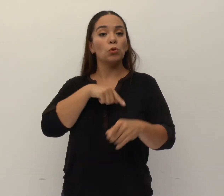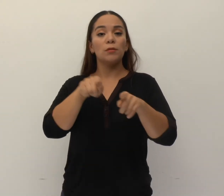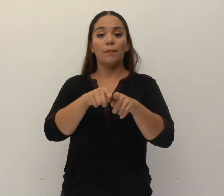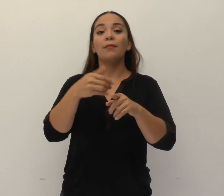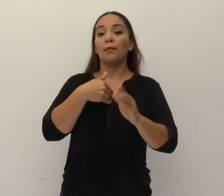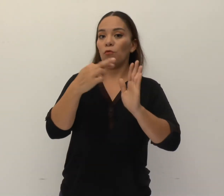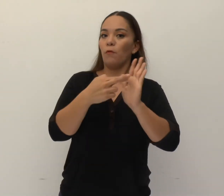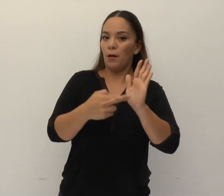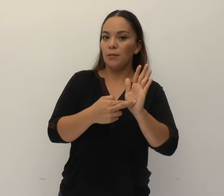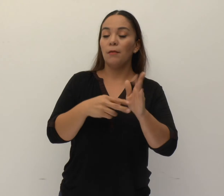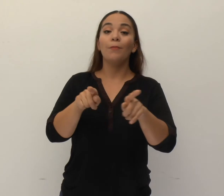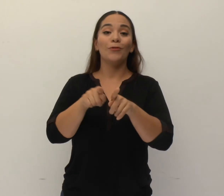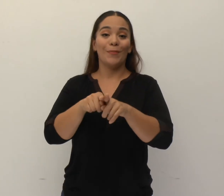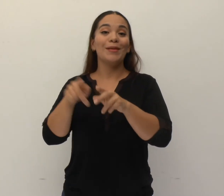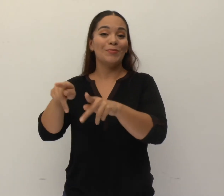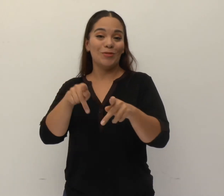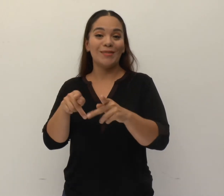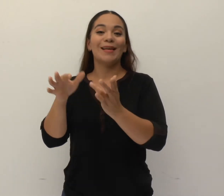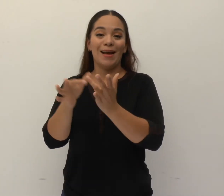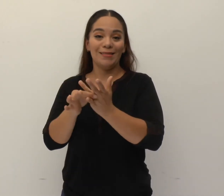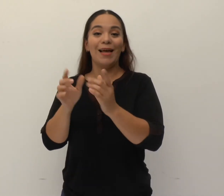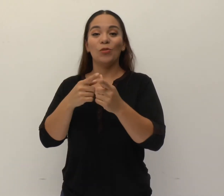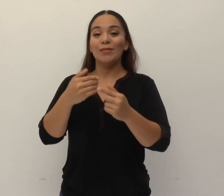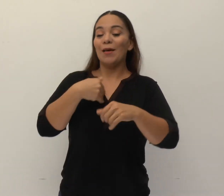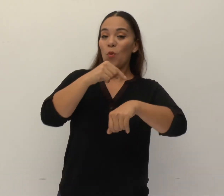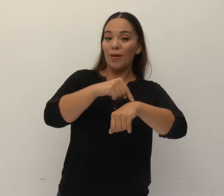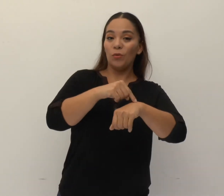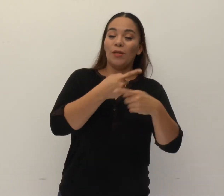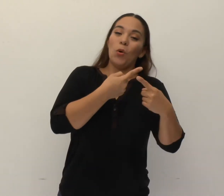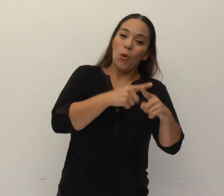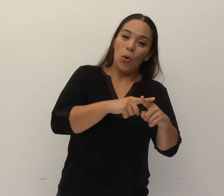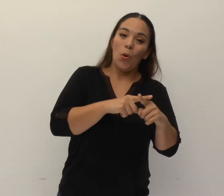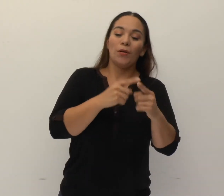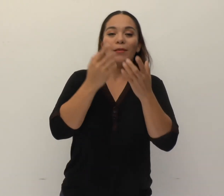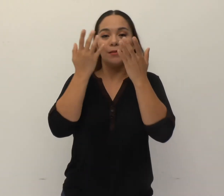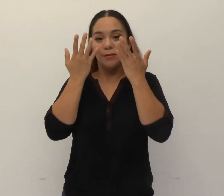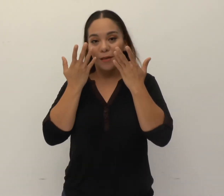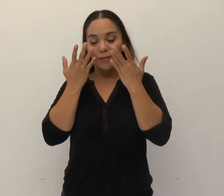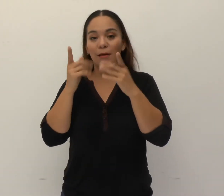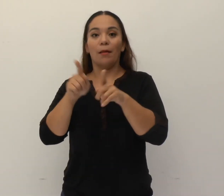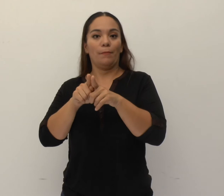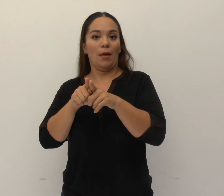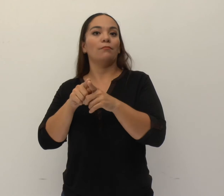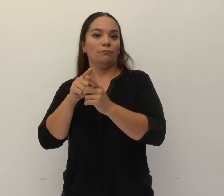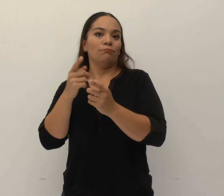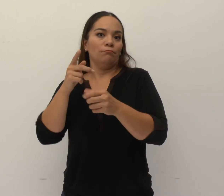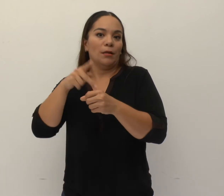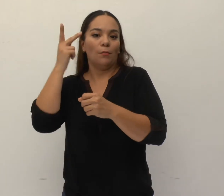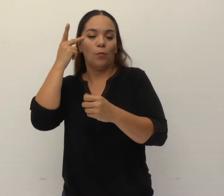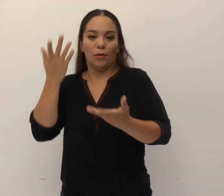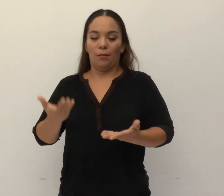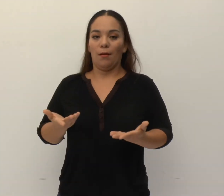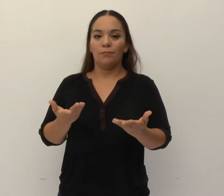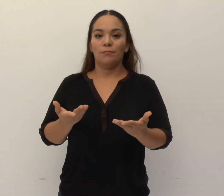aquí nosotros también tenemos vela, pero también la gente se casa. Entonces, el momento de dolor y de tristeza, el MOA participa, y política.